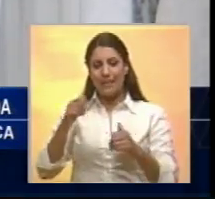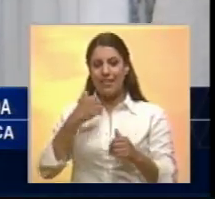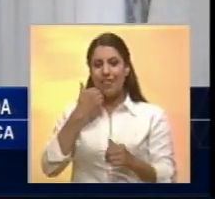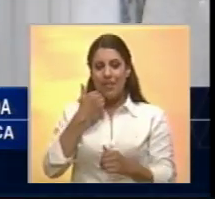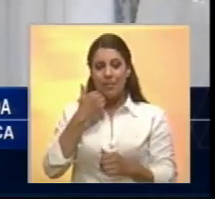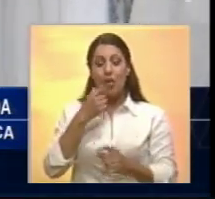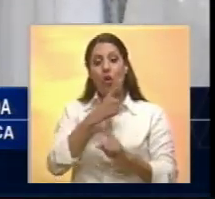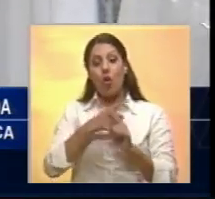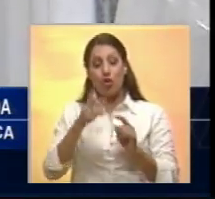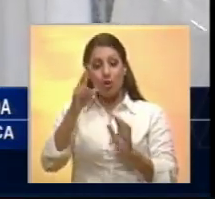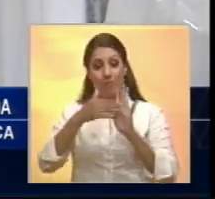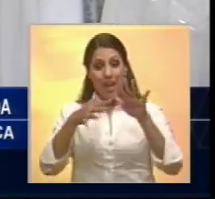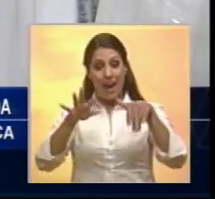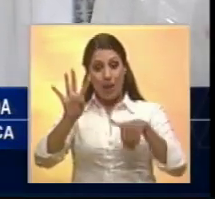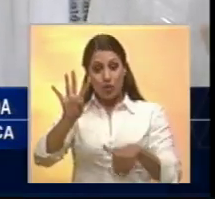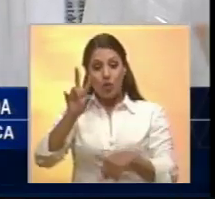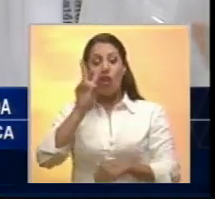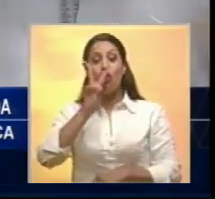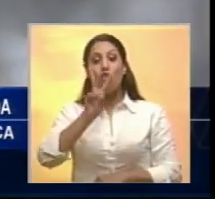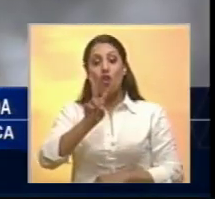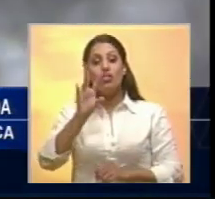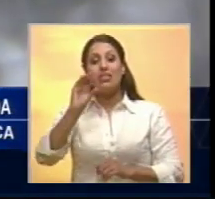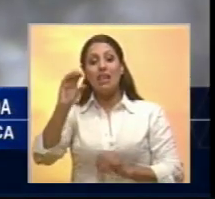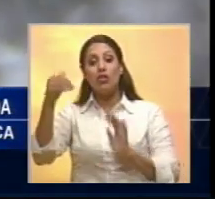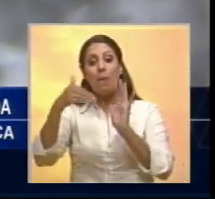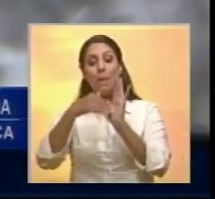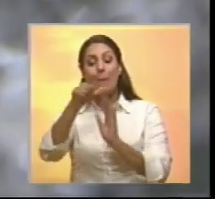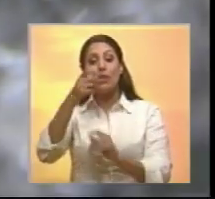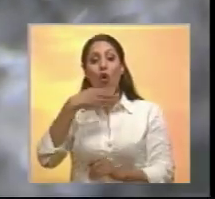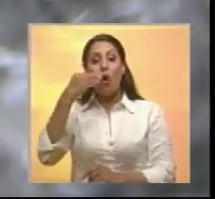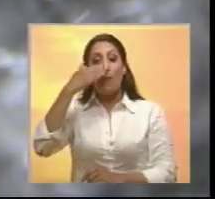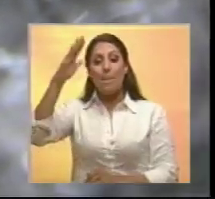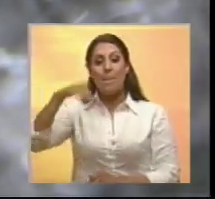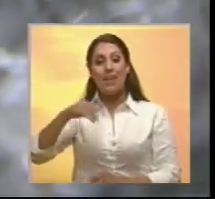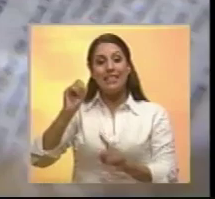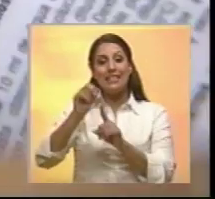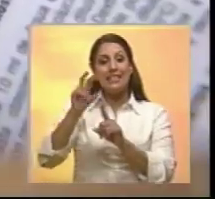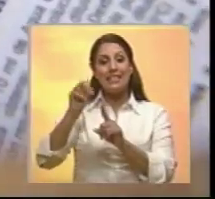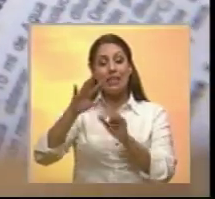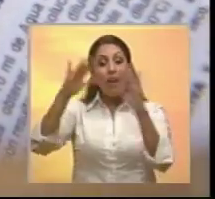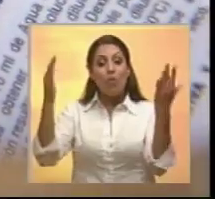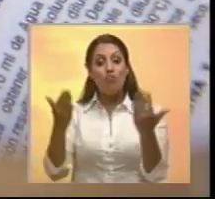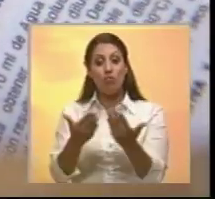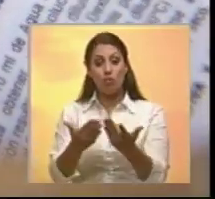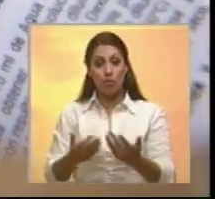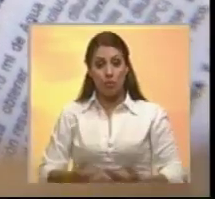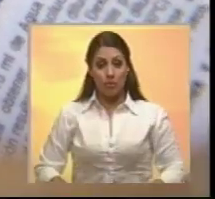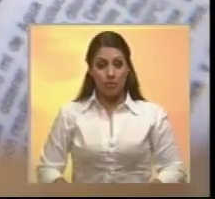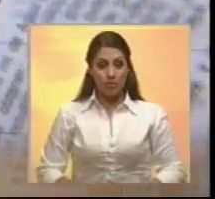epidemia. En 2014 hubo 200.000 adolescentes infectados con VIH en el mundo.